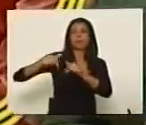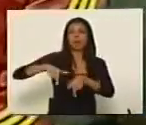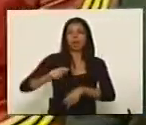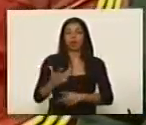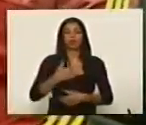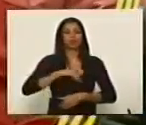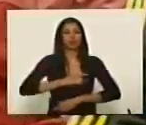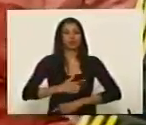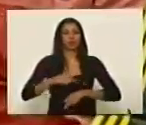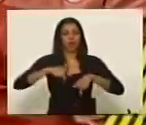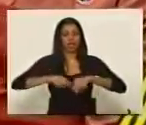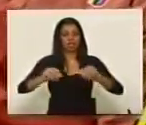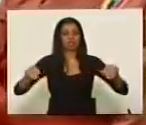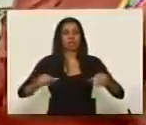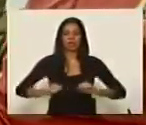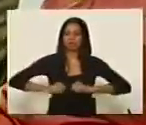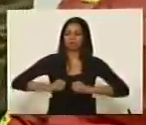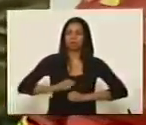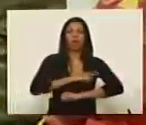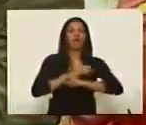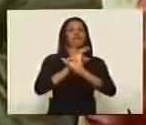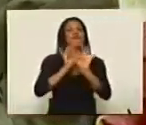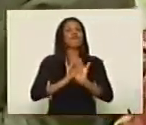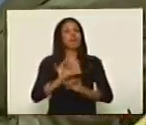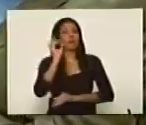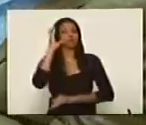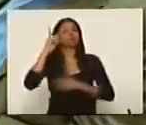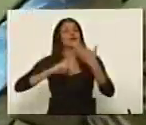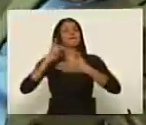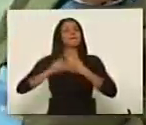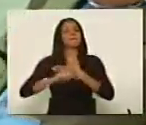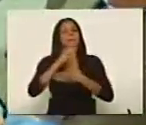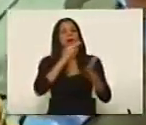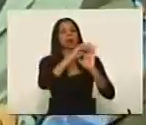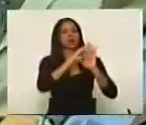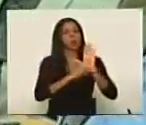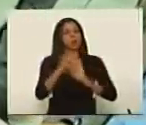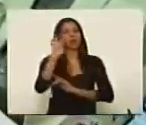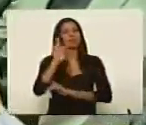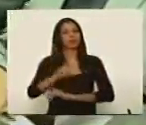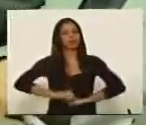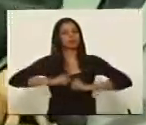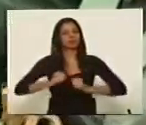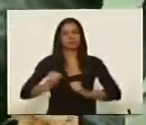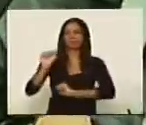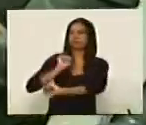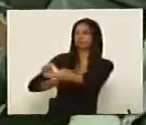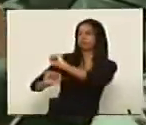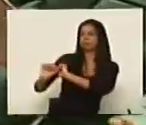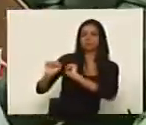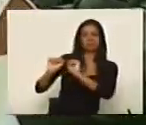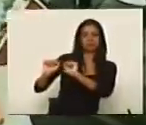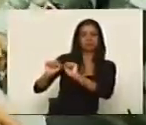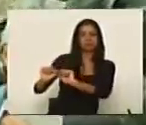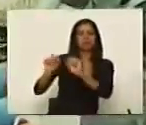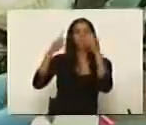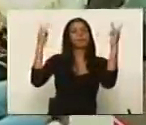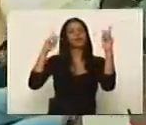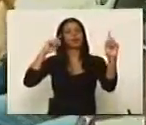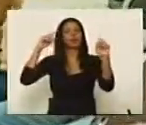hacemos en nuestro terreno, con nuestros instrumentos y con las reglas del pueblo venezolano para dar un paso firme en la ofensiva y salir definitivamente